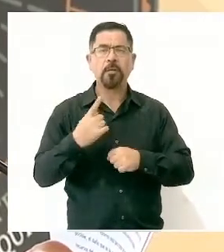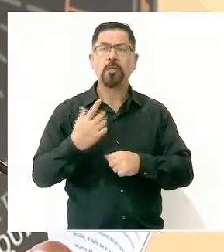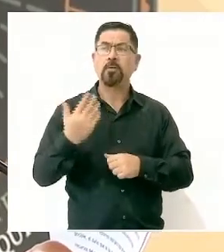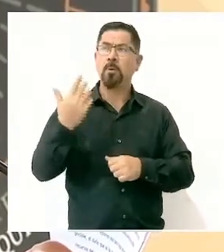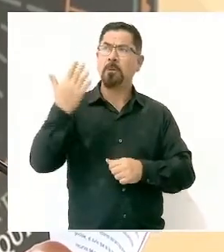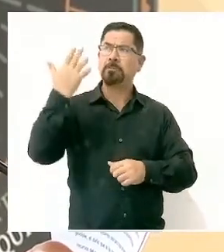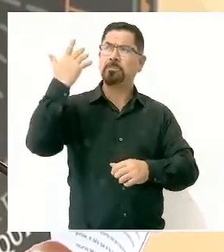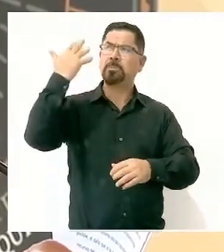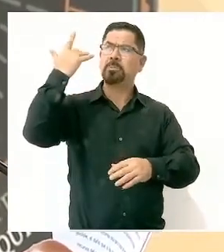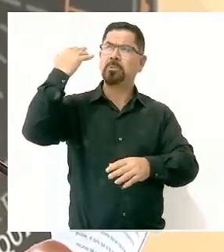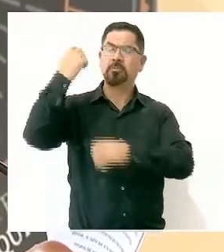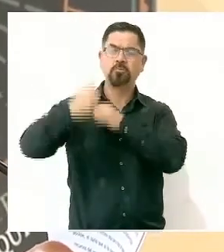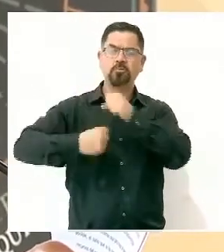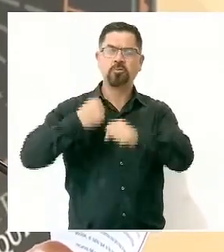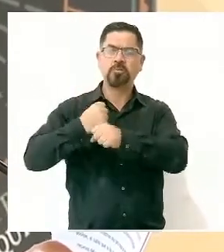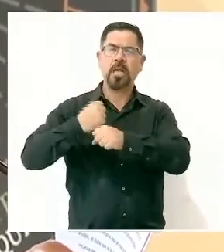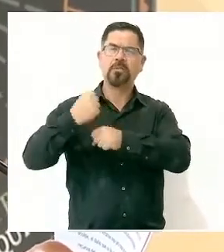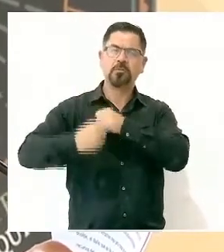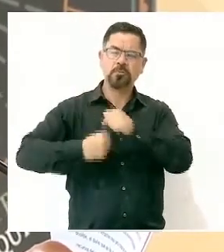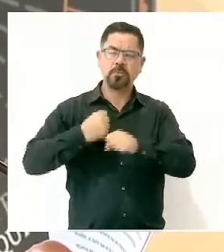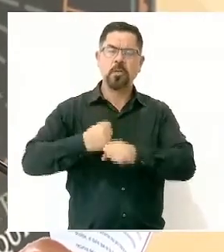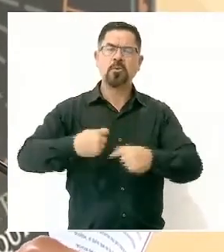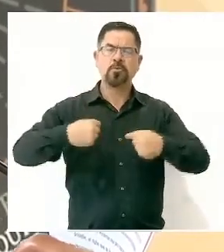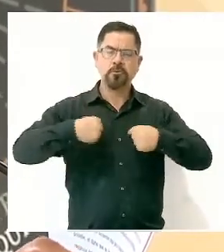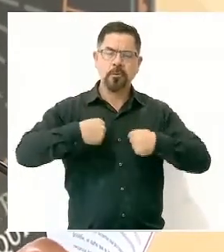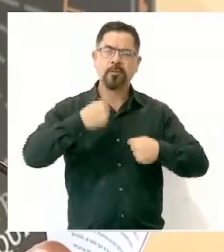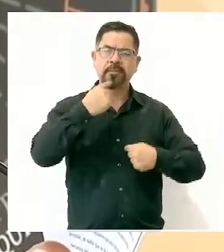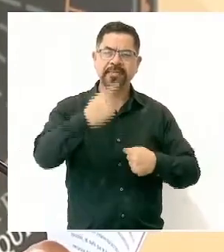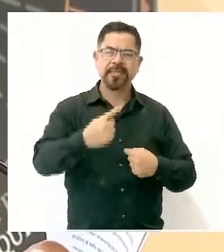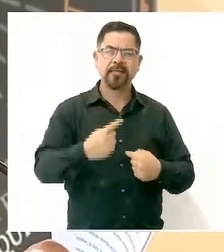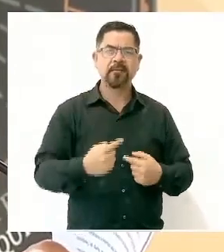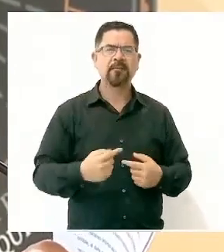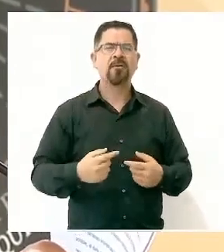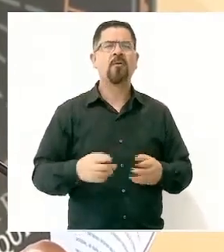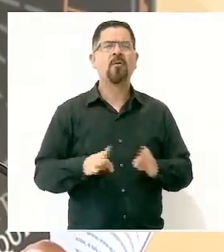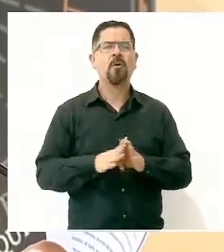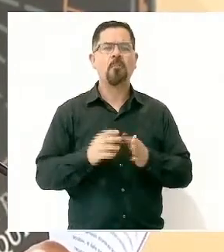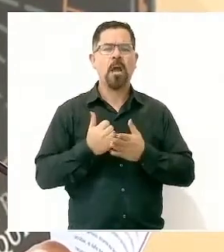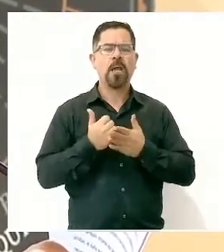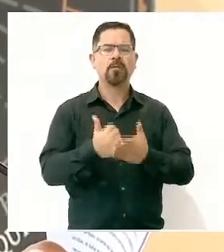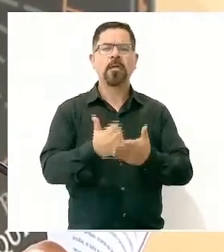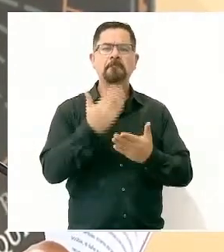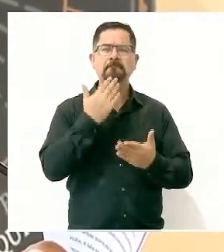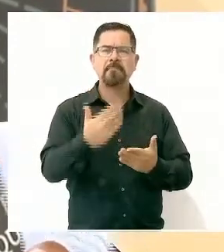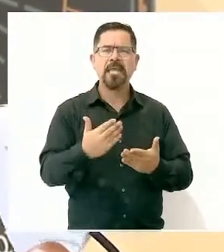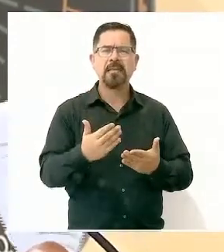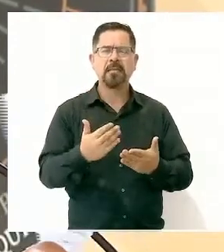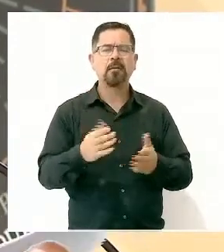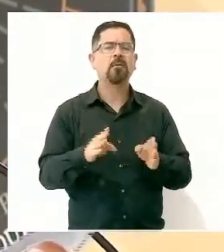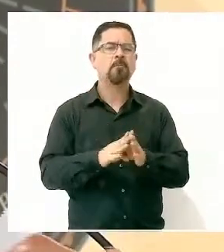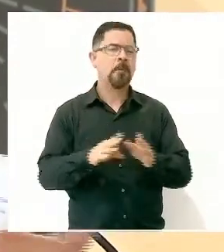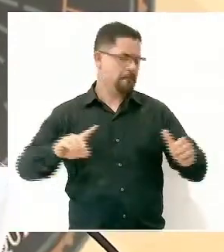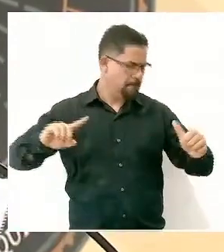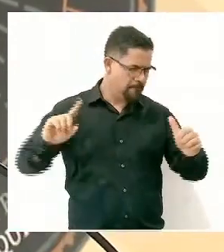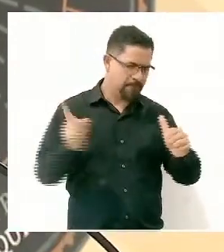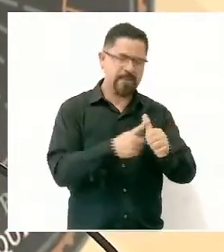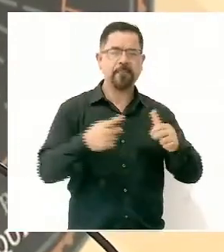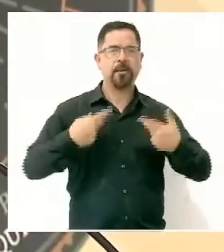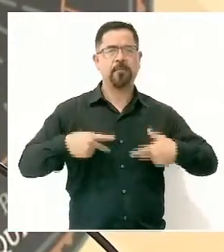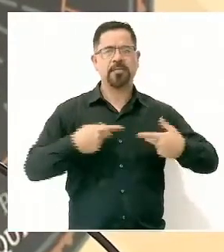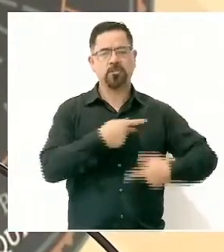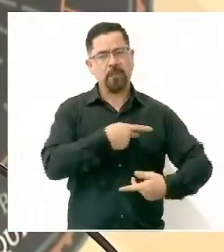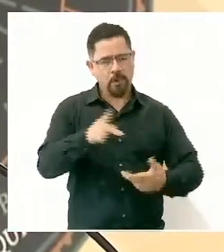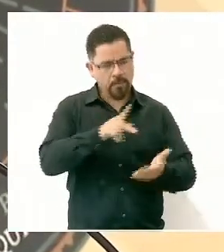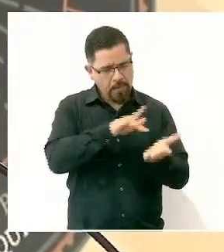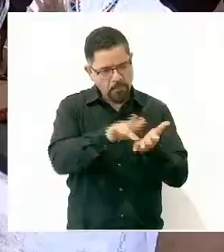años he sostenido que por el bien de todos, primero los pobres. Muchas gracias,